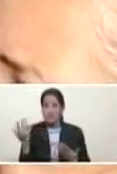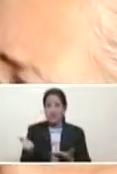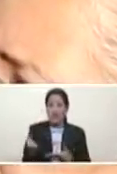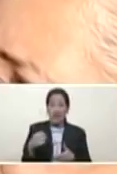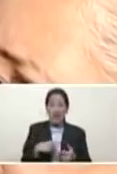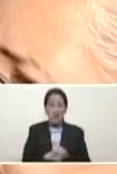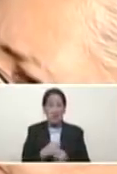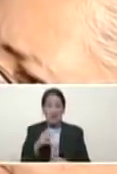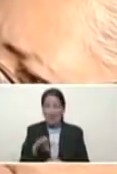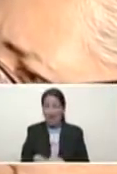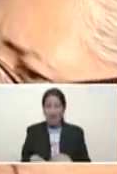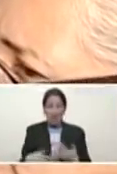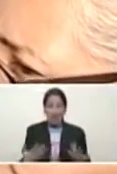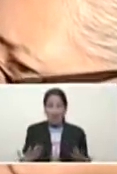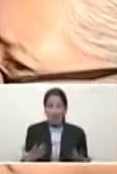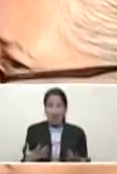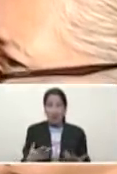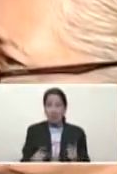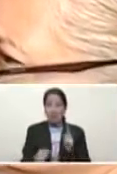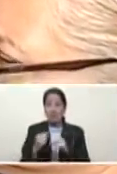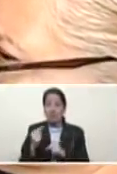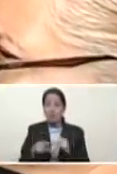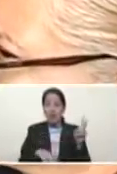Llegará el momento en que las digamos todas.